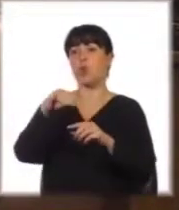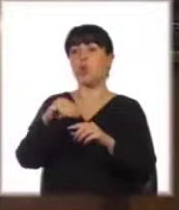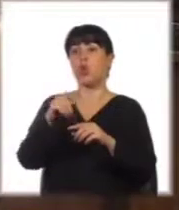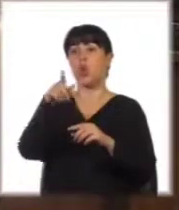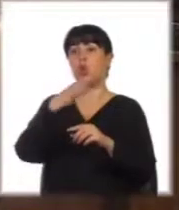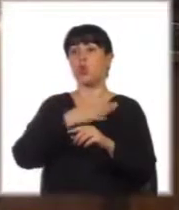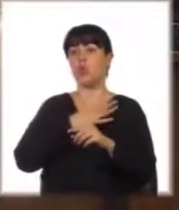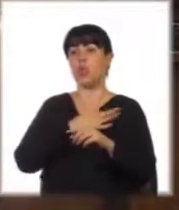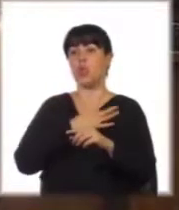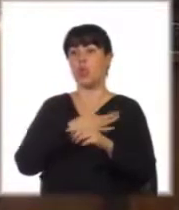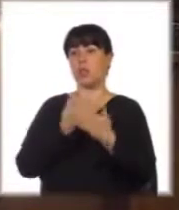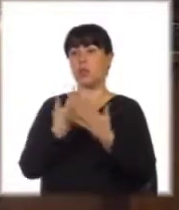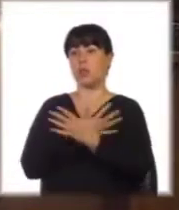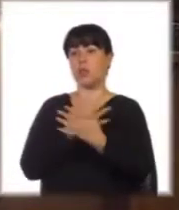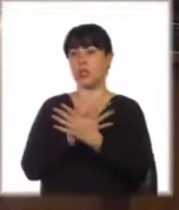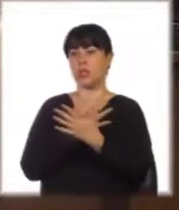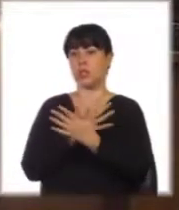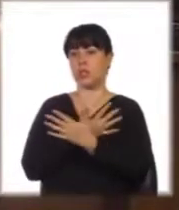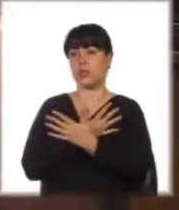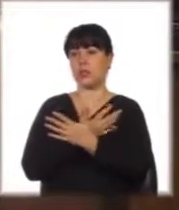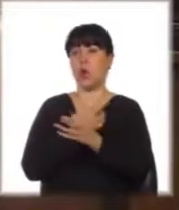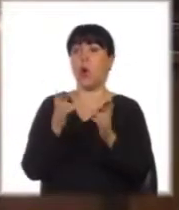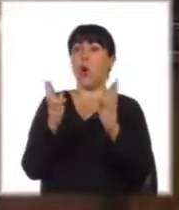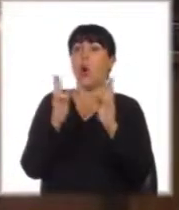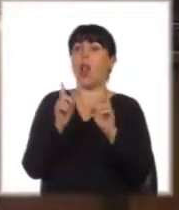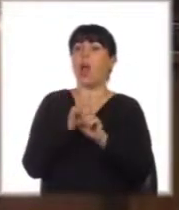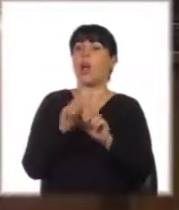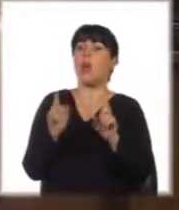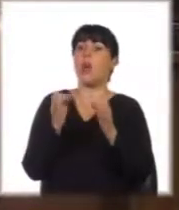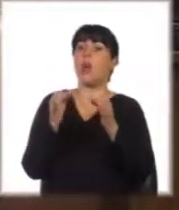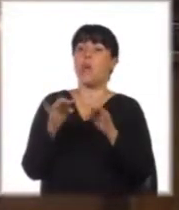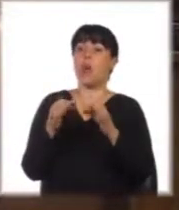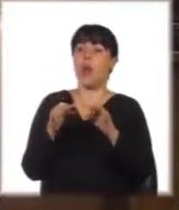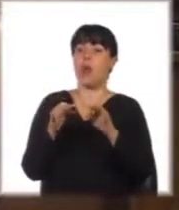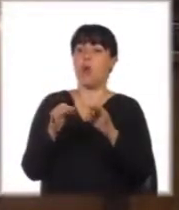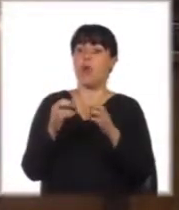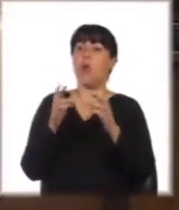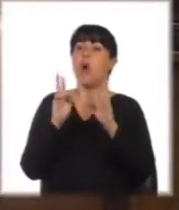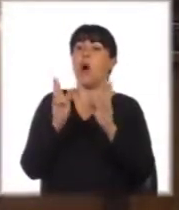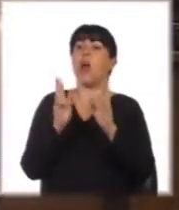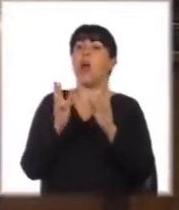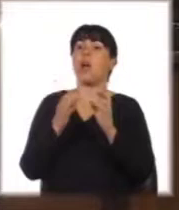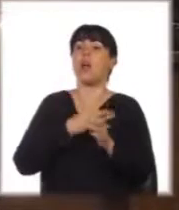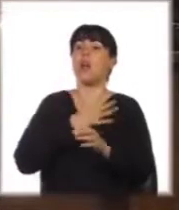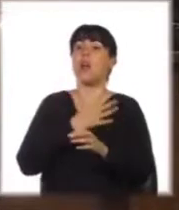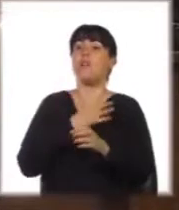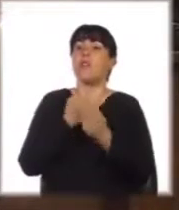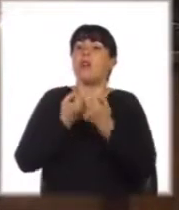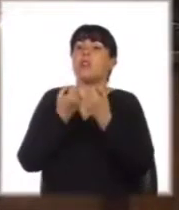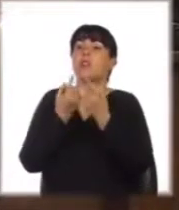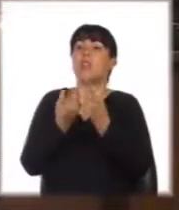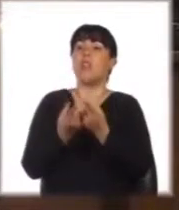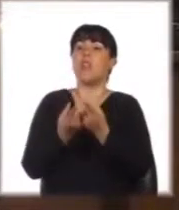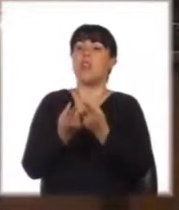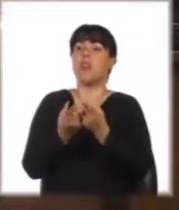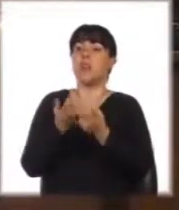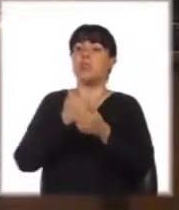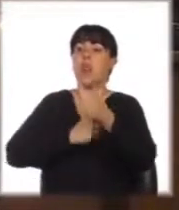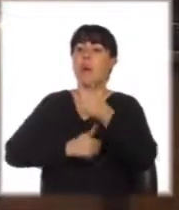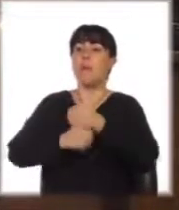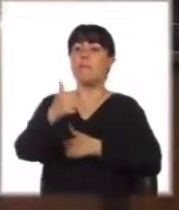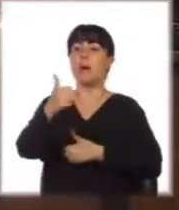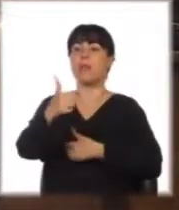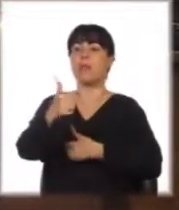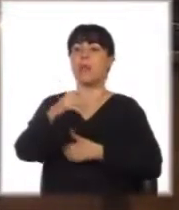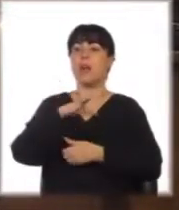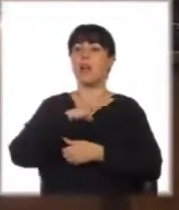viviste. Ojalá que no, hermano, ojalá que la vida te dé, aunque sea la empatía de creer que